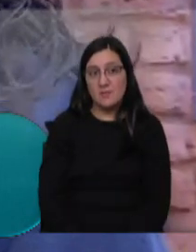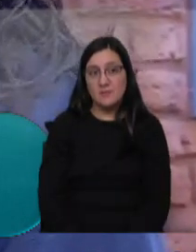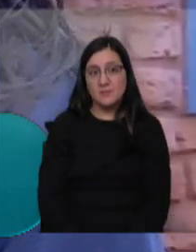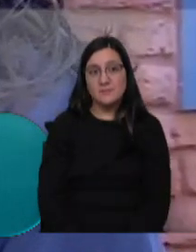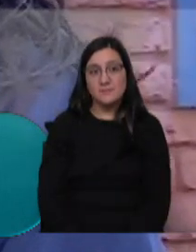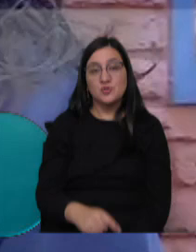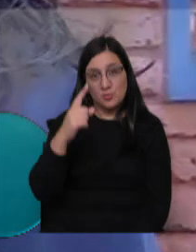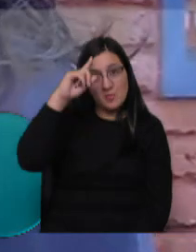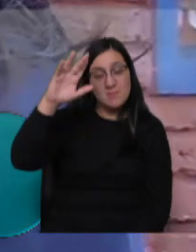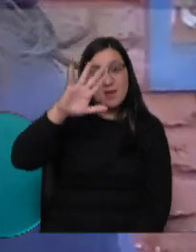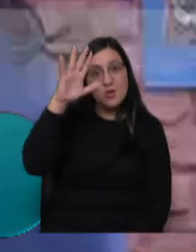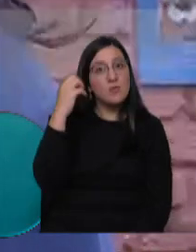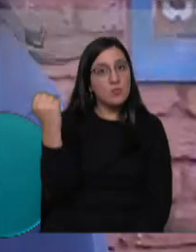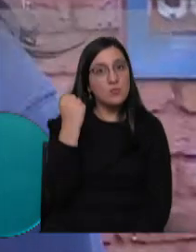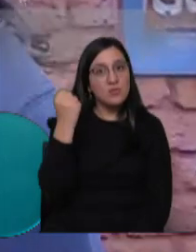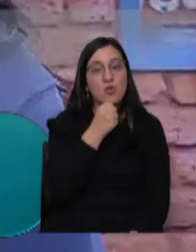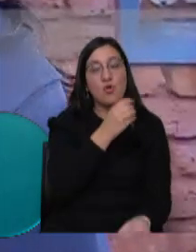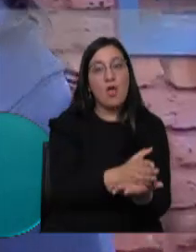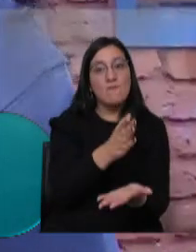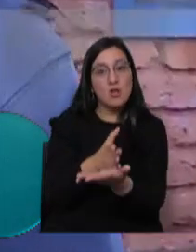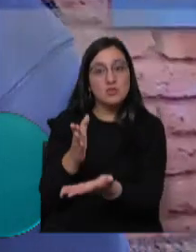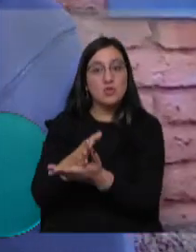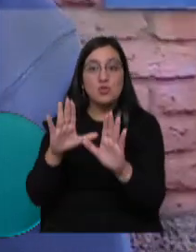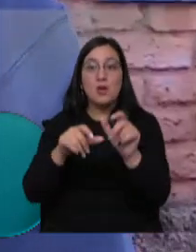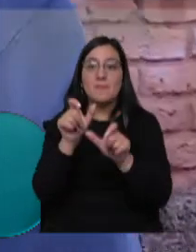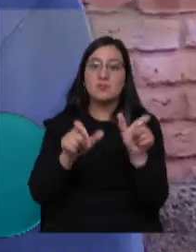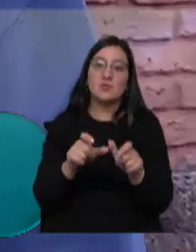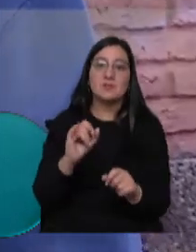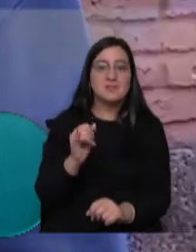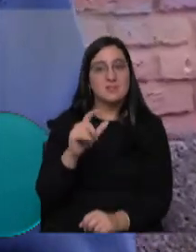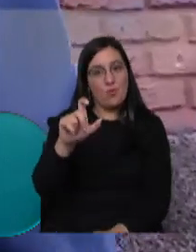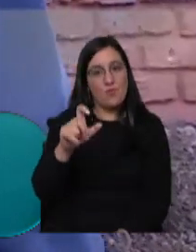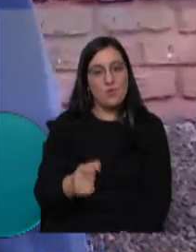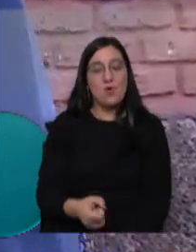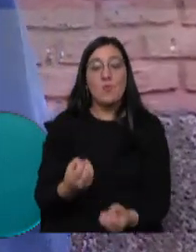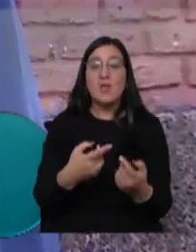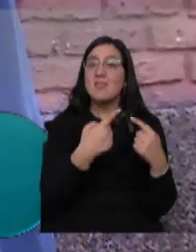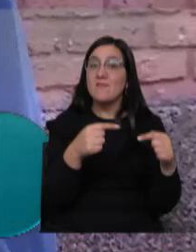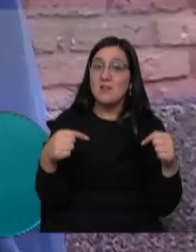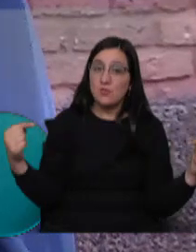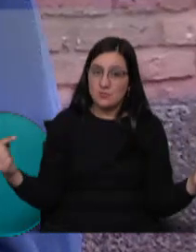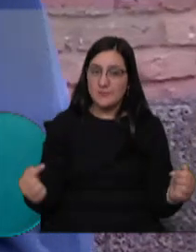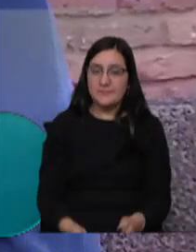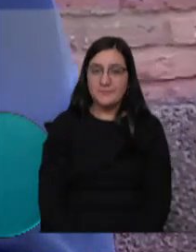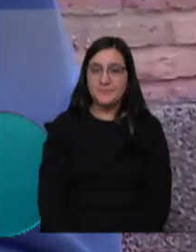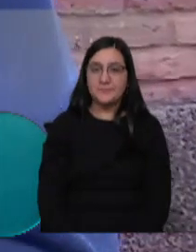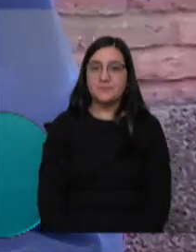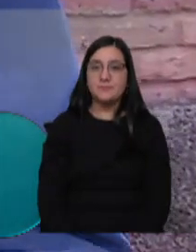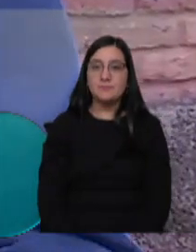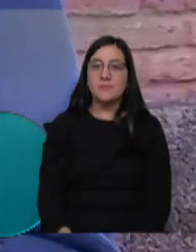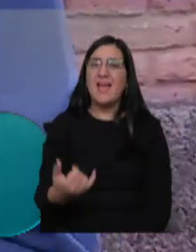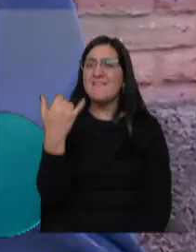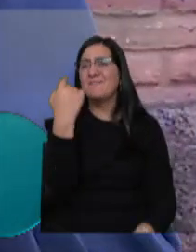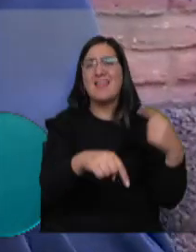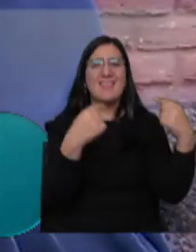económica, que me imagino que es bien importante la colaboración de todas las personas, así que atento. Obvio. Bueno, estamos haciendo varias cosas. Como tenemos una